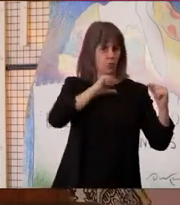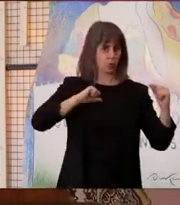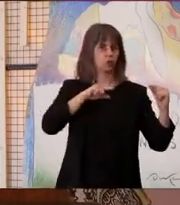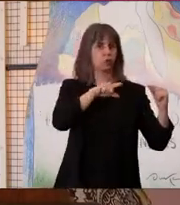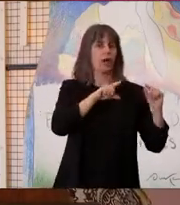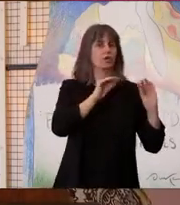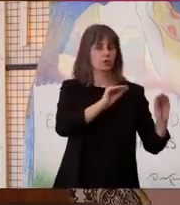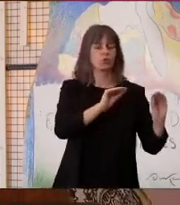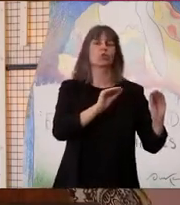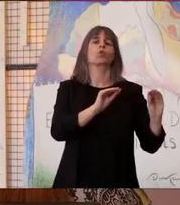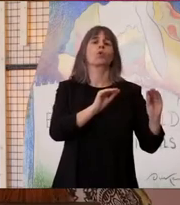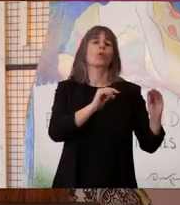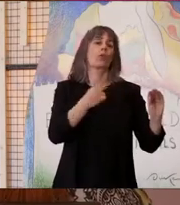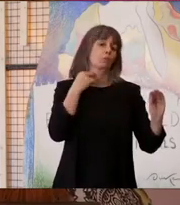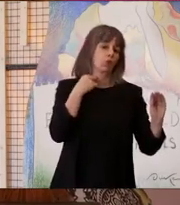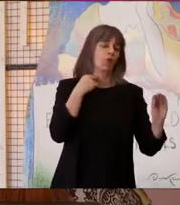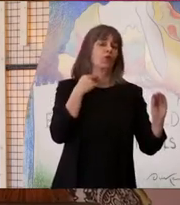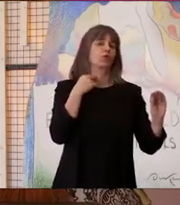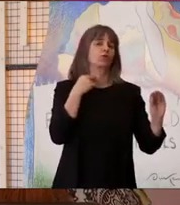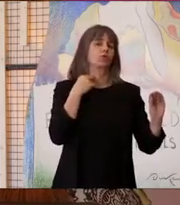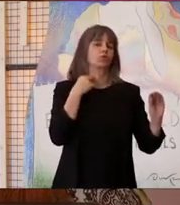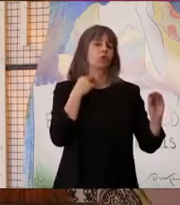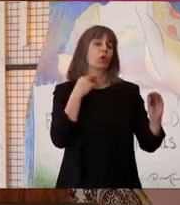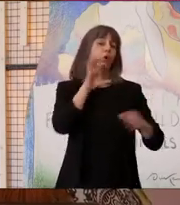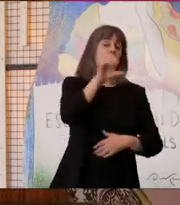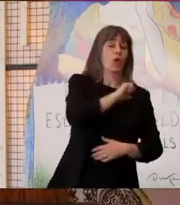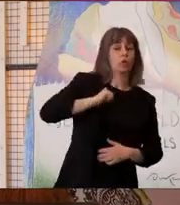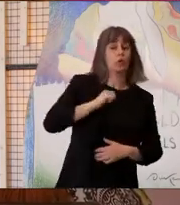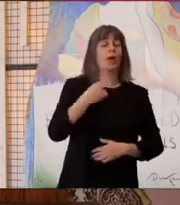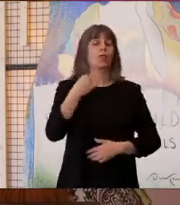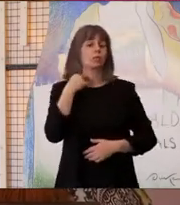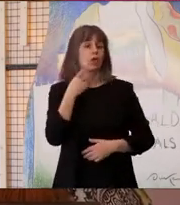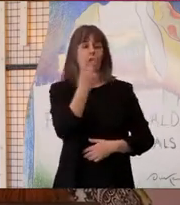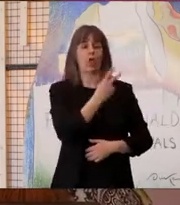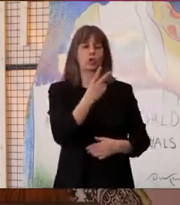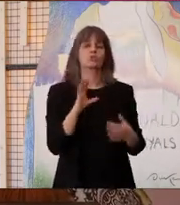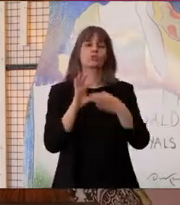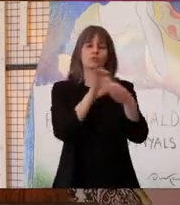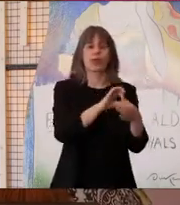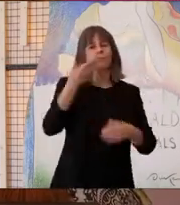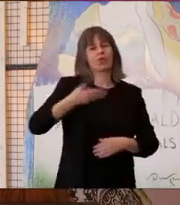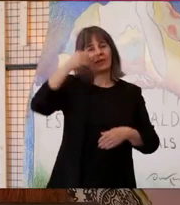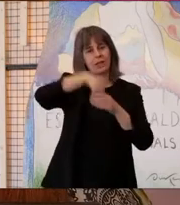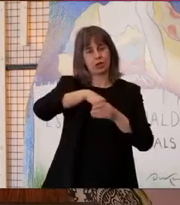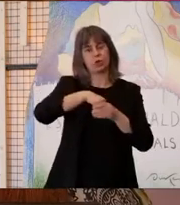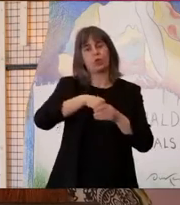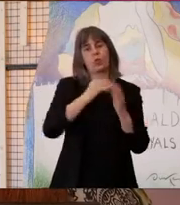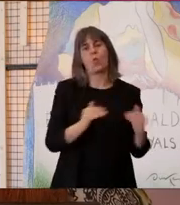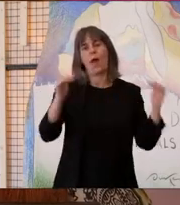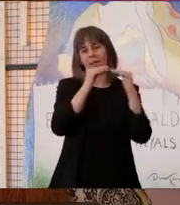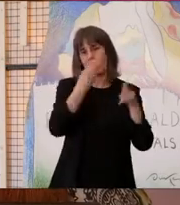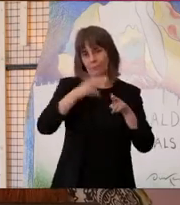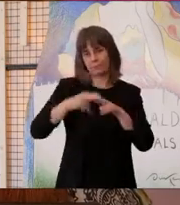diputación son dos organismos muy importantes en lo que se refiere a políticas de igualdad en vuestra opinión como